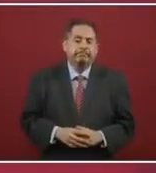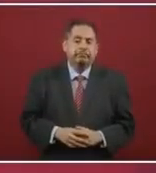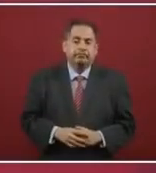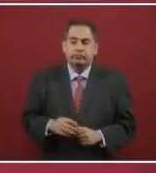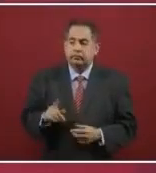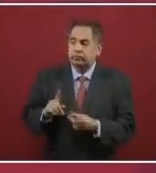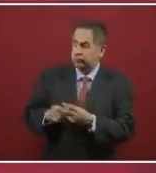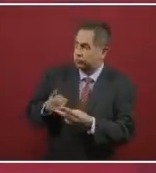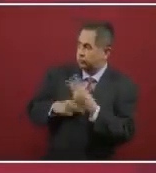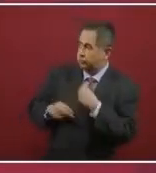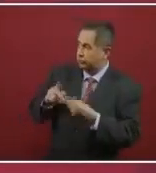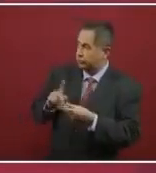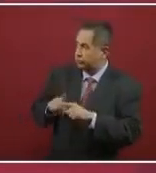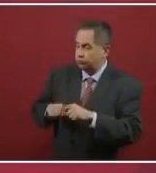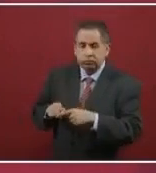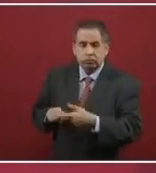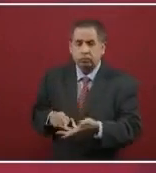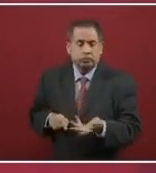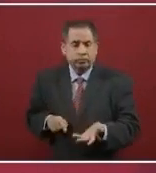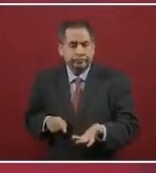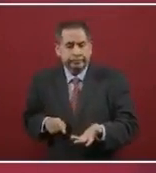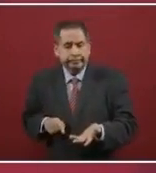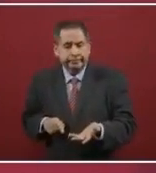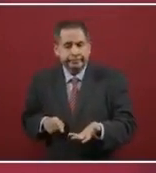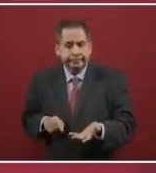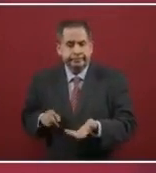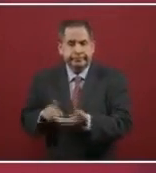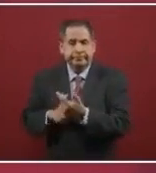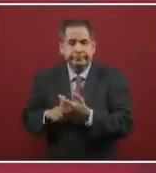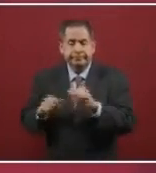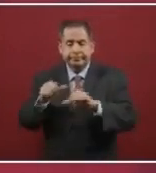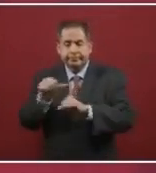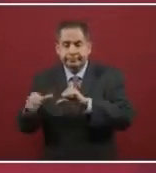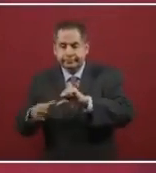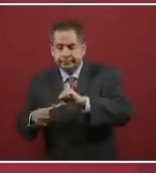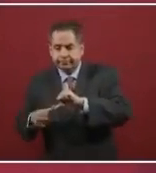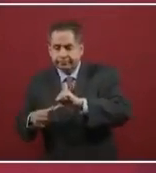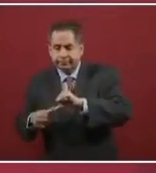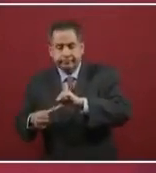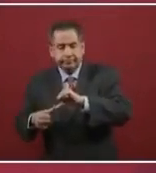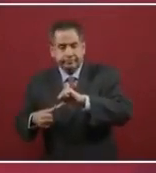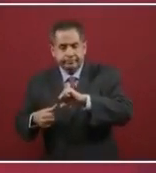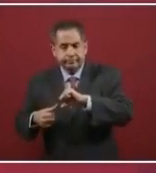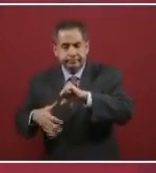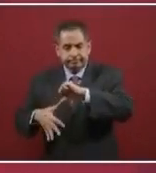originado fundamentalmente en Centroamérica,